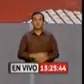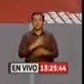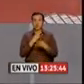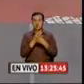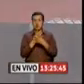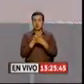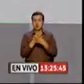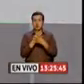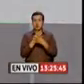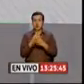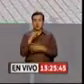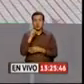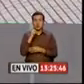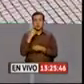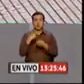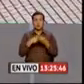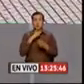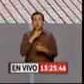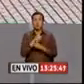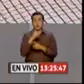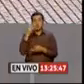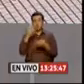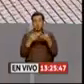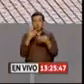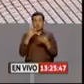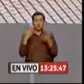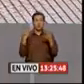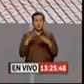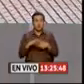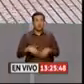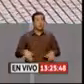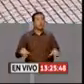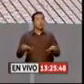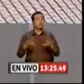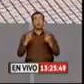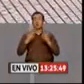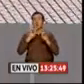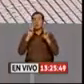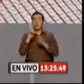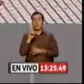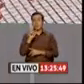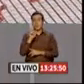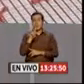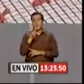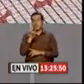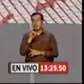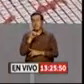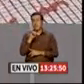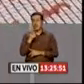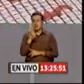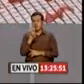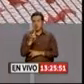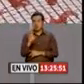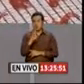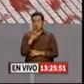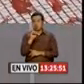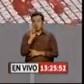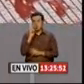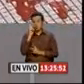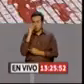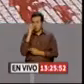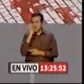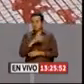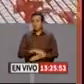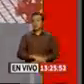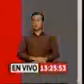ubicada al norte de quito se desarrolla la audiencia preparatoria de juicio en el caso david romo o lo debe la desconocían un informe adelante buenas